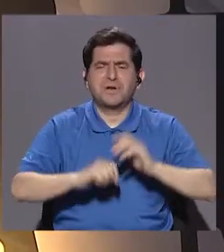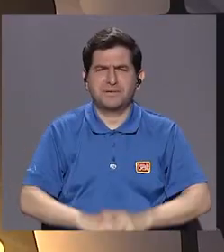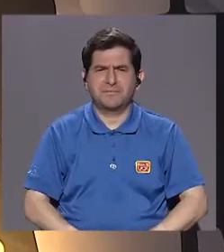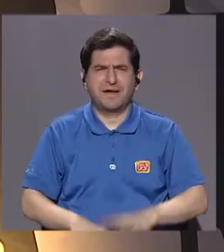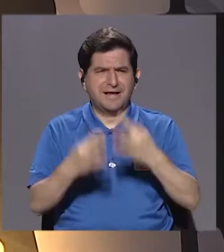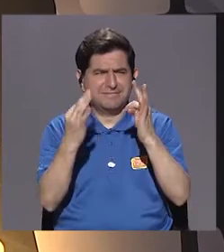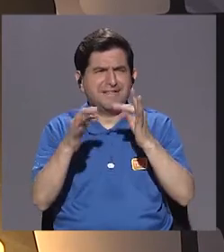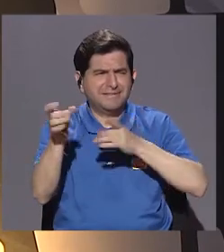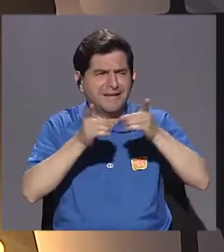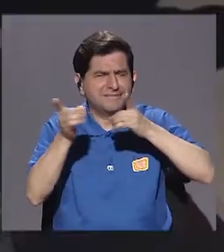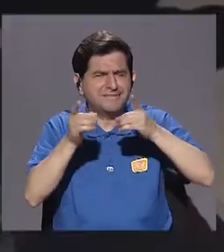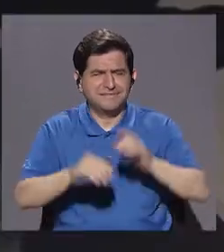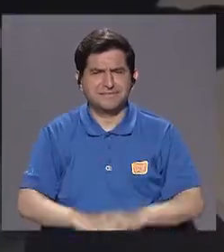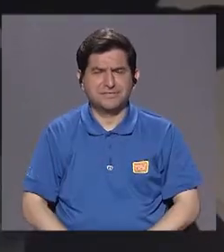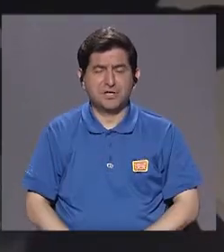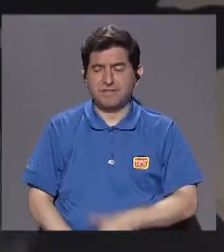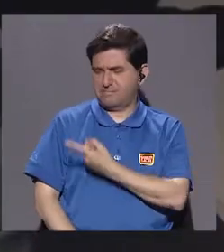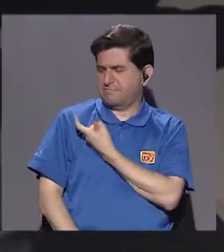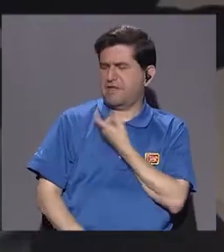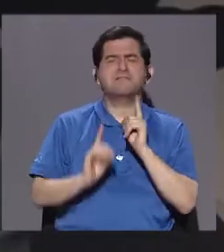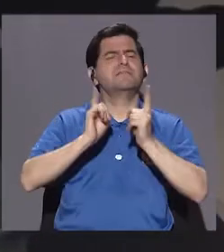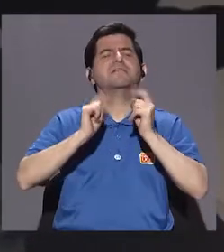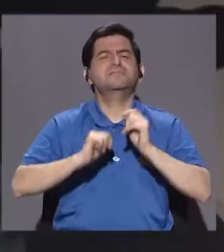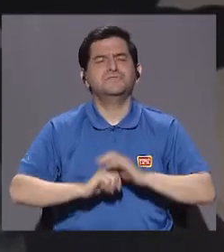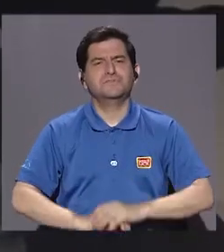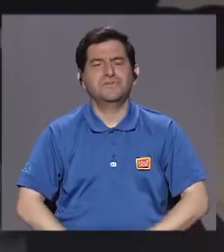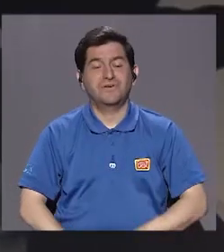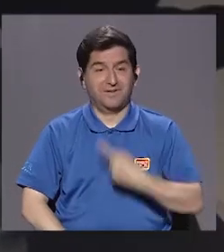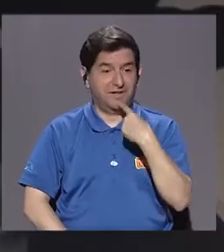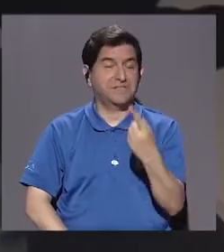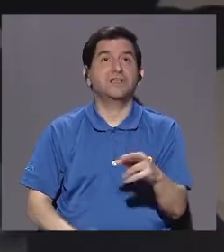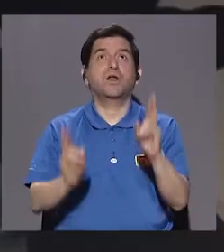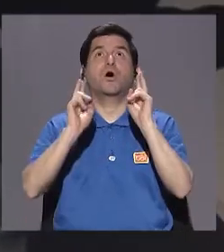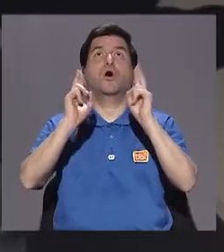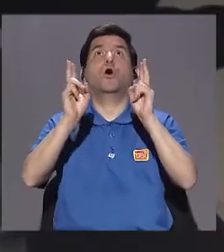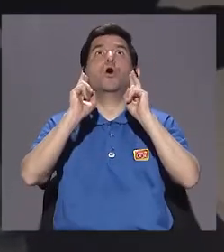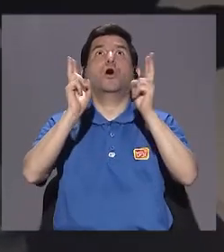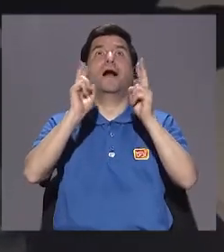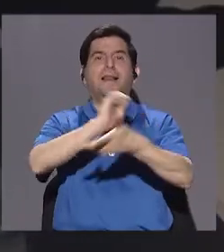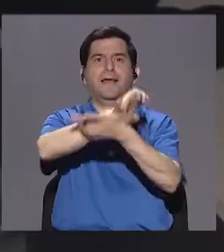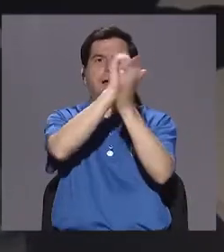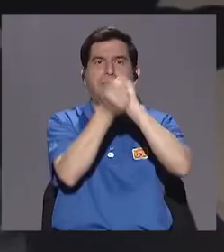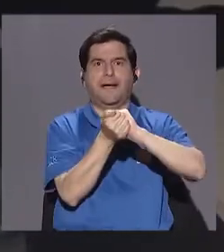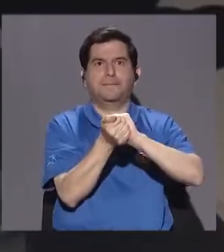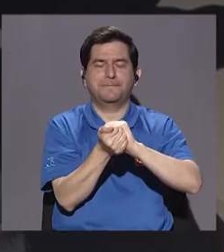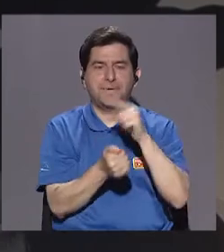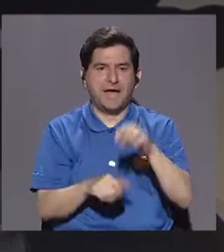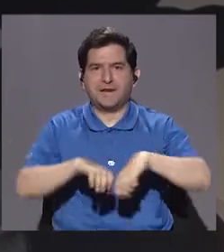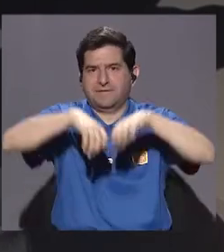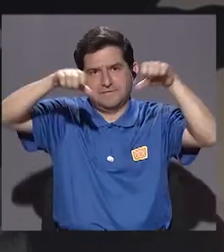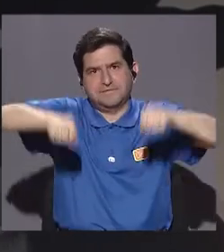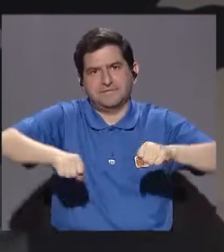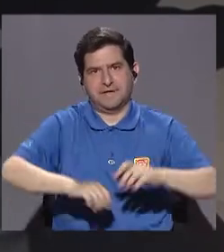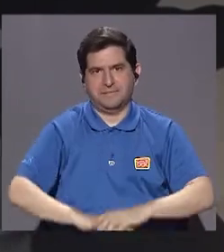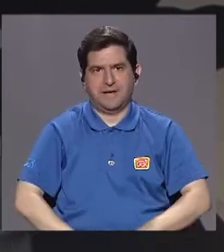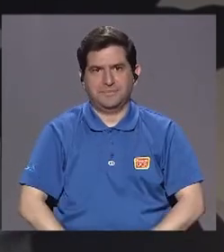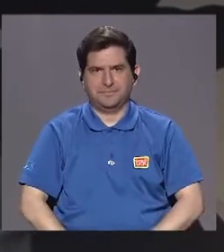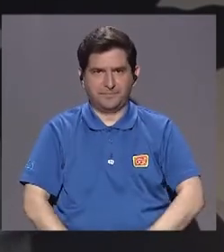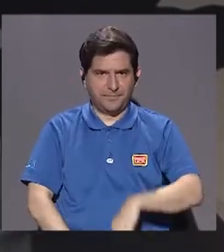para tablas para explicar lo cual es la tentación y eso es donde decimos que ojalá habría que reformar en alguna medida este sistema